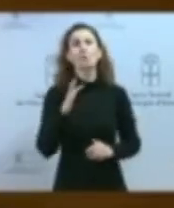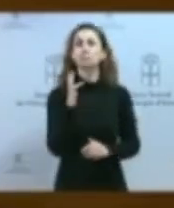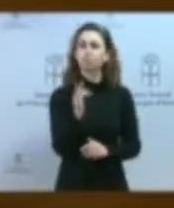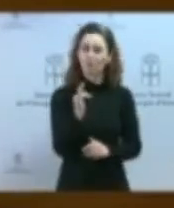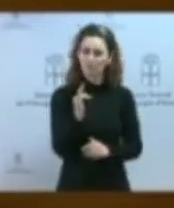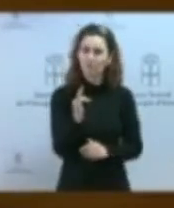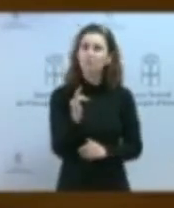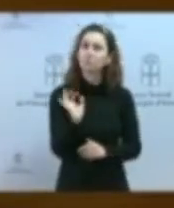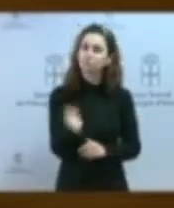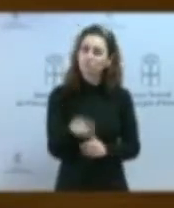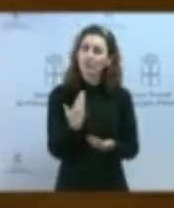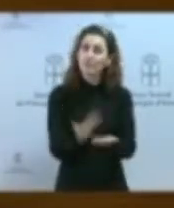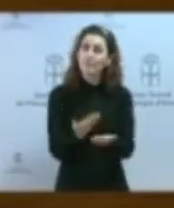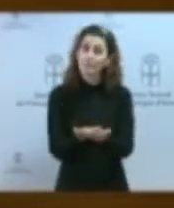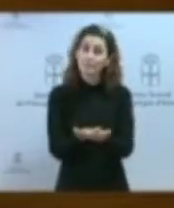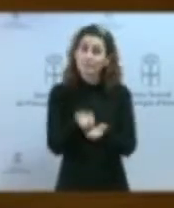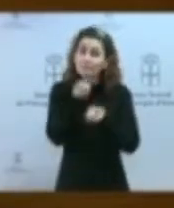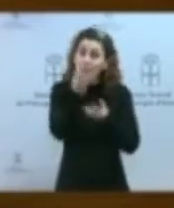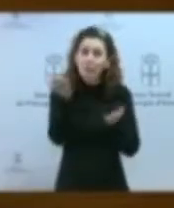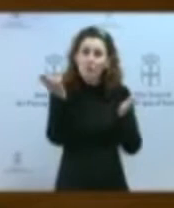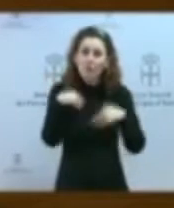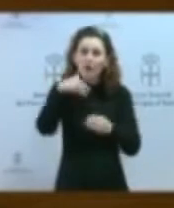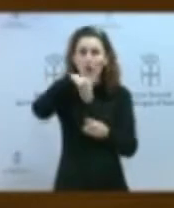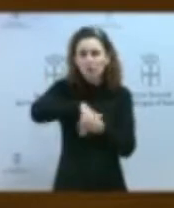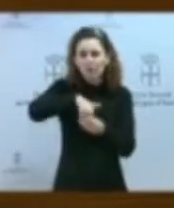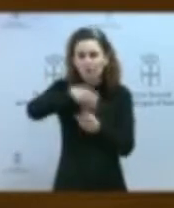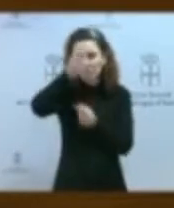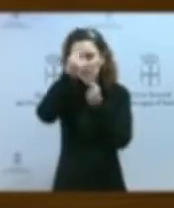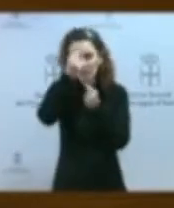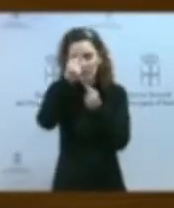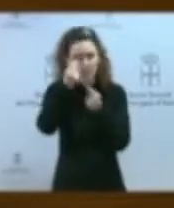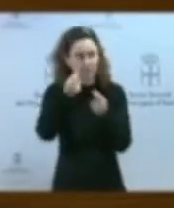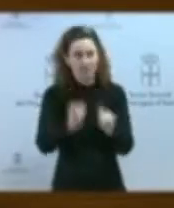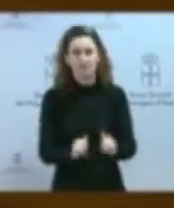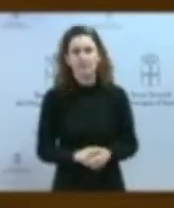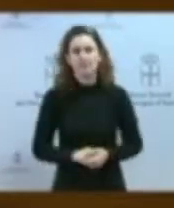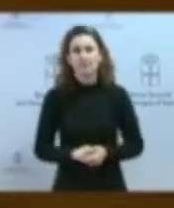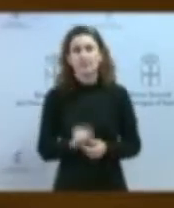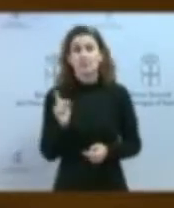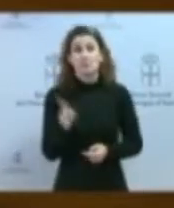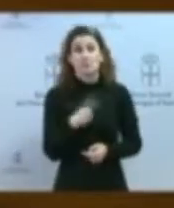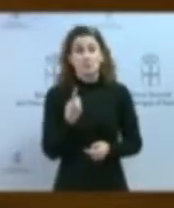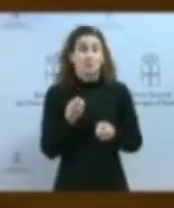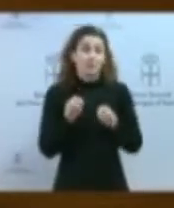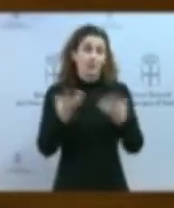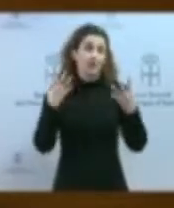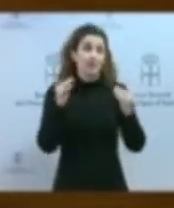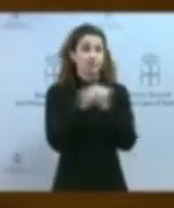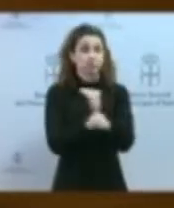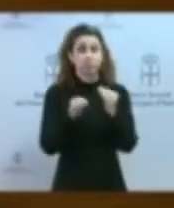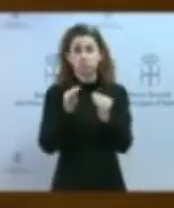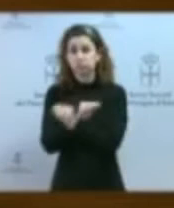concretos. Nosotros estamos y celebramos discrepancias con algunos partidos políticos de esta Cámara.